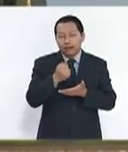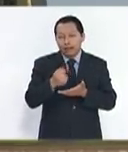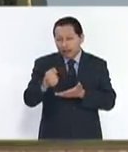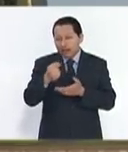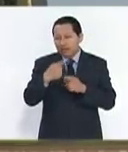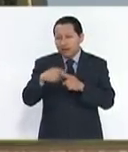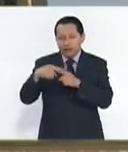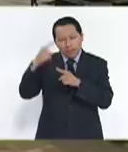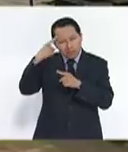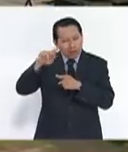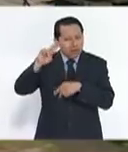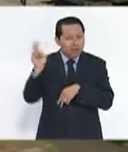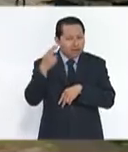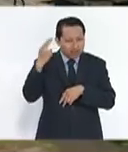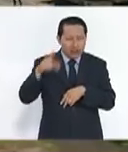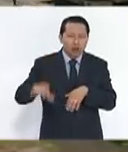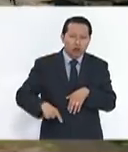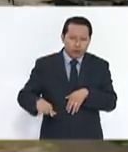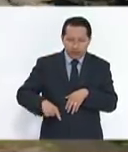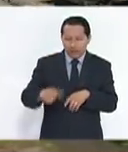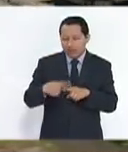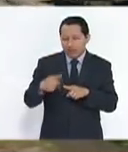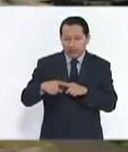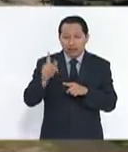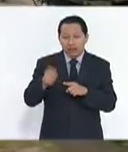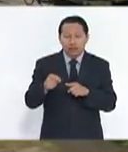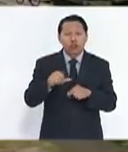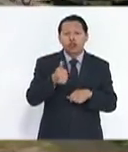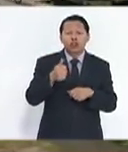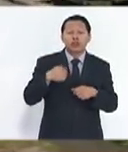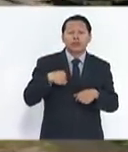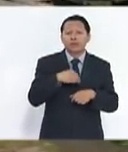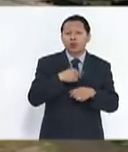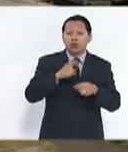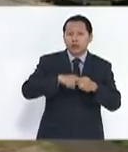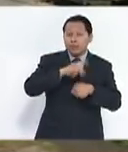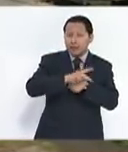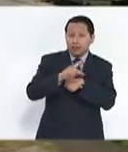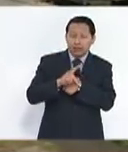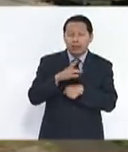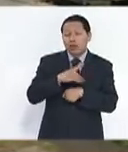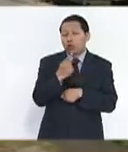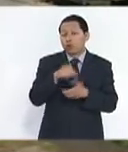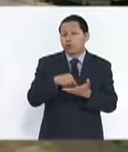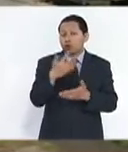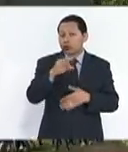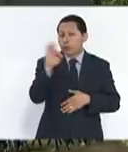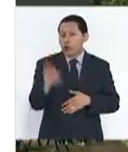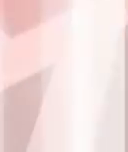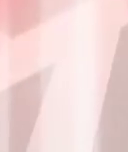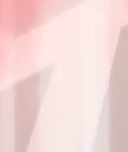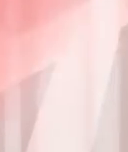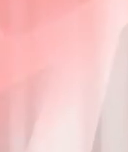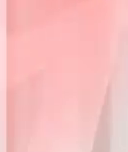las universidades públicas, cuando el promedio de los países miembros es de 1.5%.